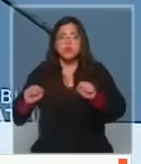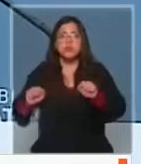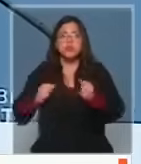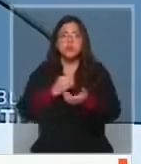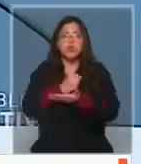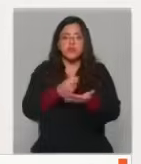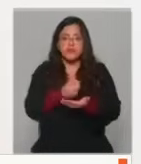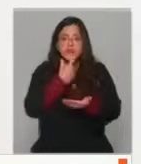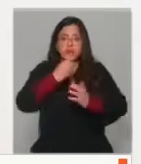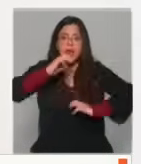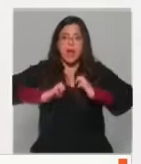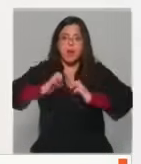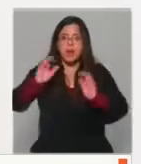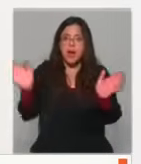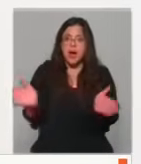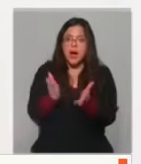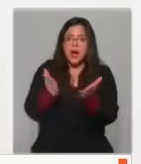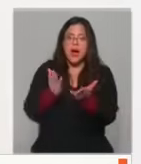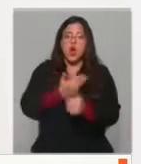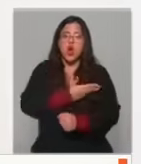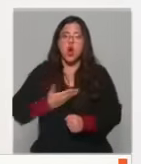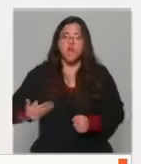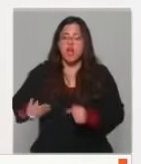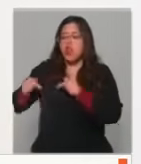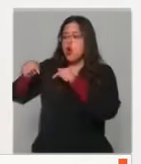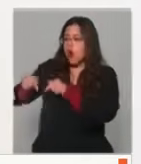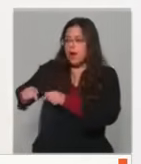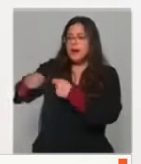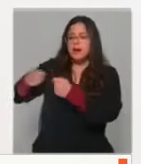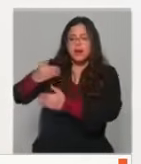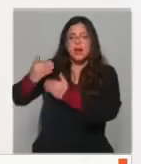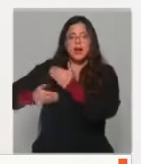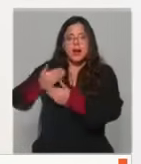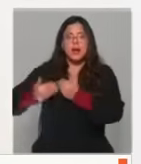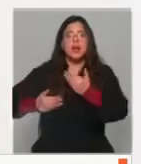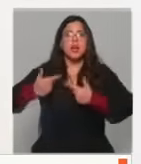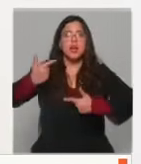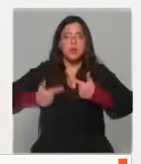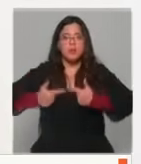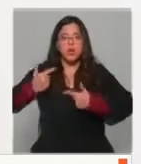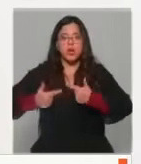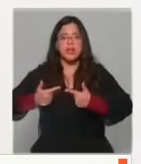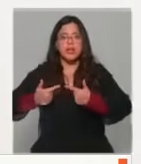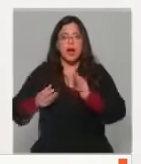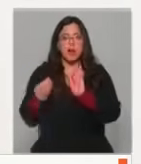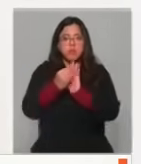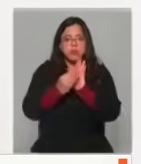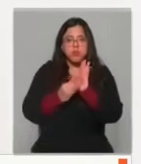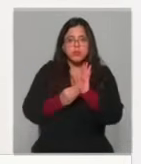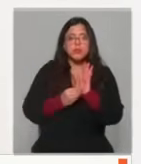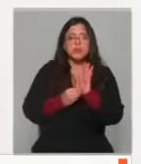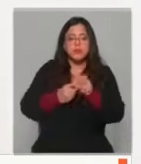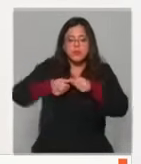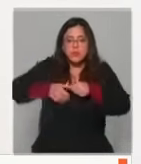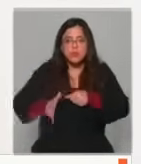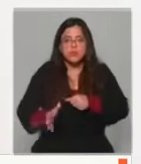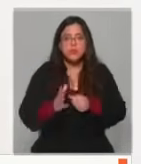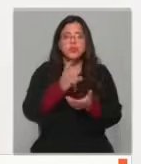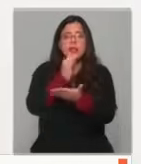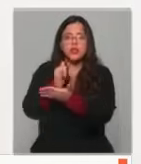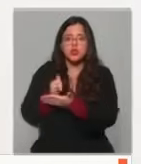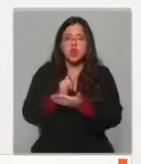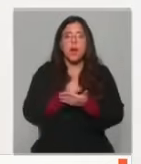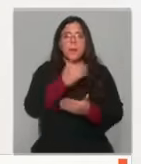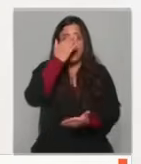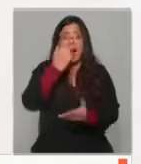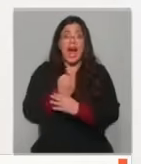el gobierno. Nosotros estamos tratando de avanzar en políticas sostenibles e institucionales para enfrentar las enfermedades poco frecuentes.